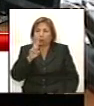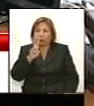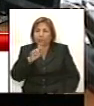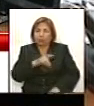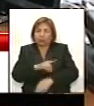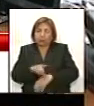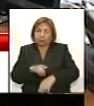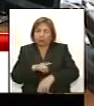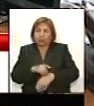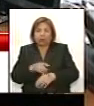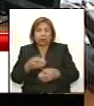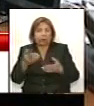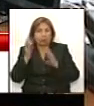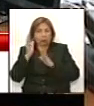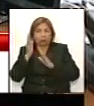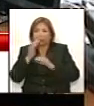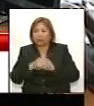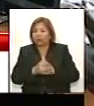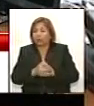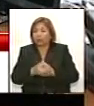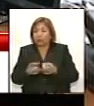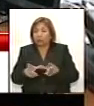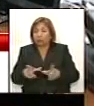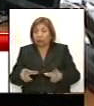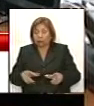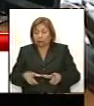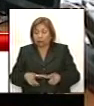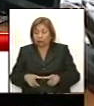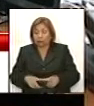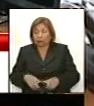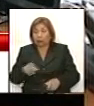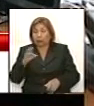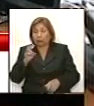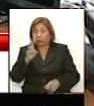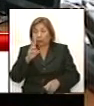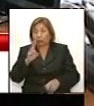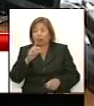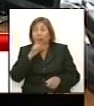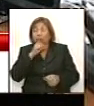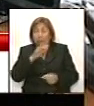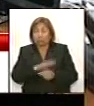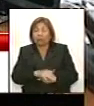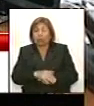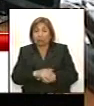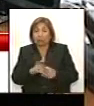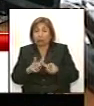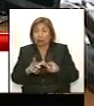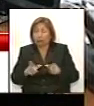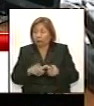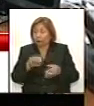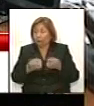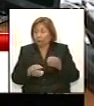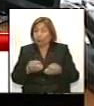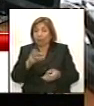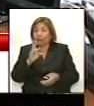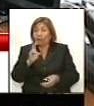para convocar una audiencia. Hay distritos judiciales en donde esas 72 horas sí se cumplen. Hay distritos judiciales en donde esas 72 horas no se